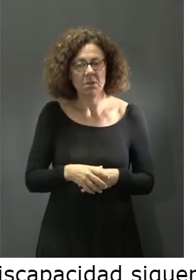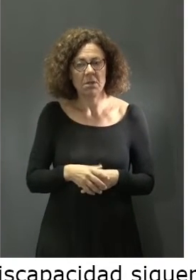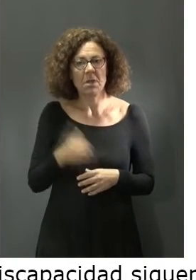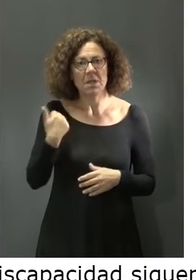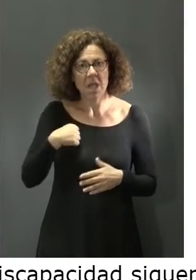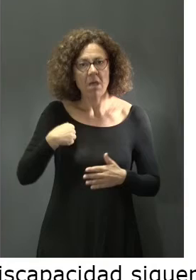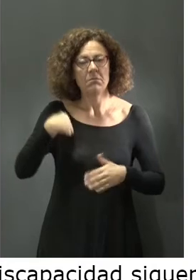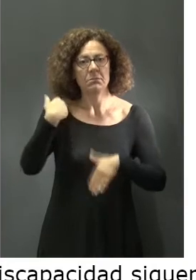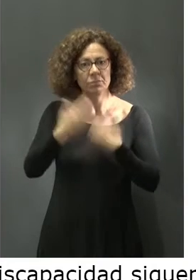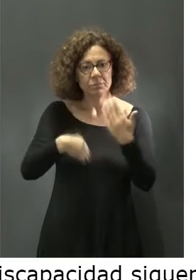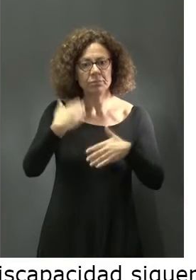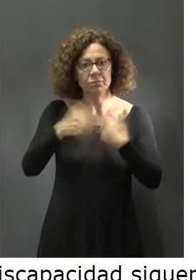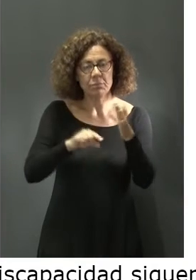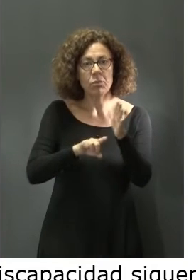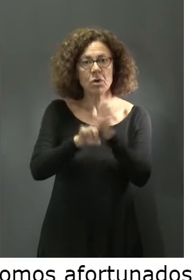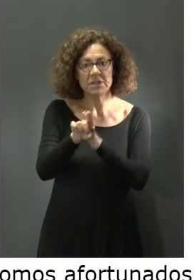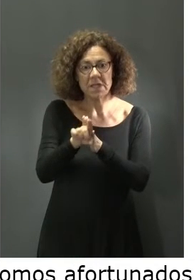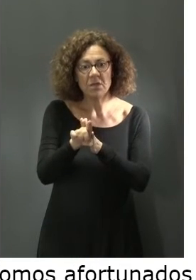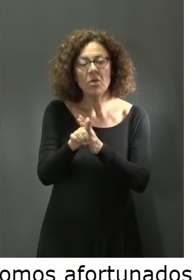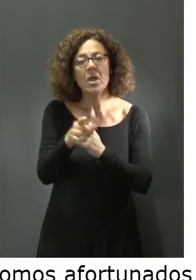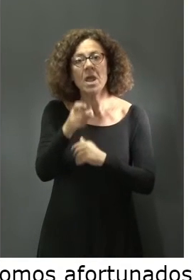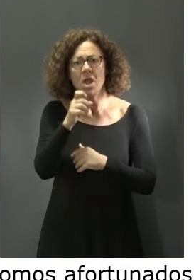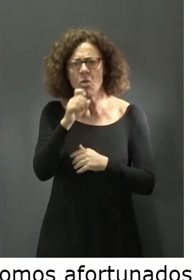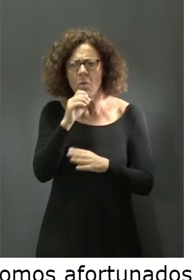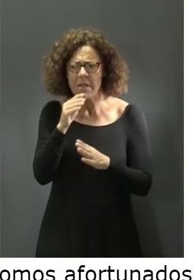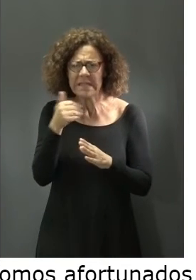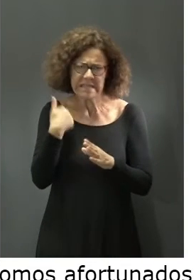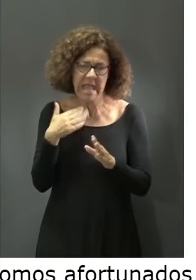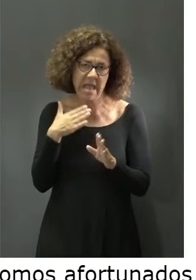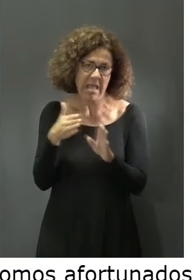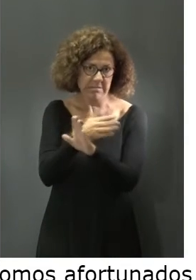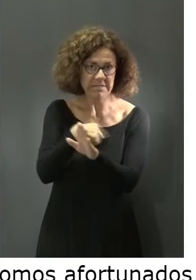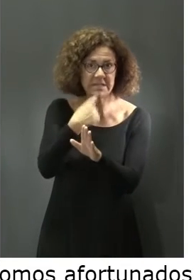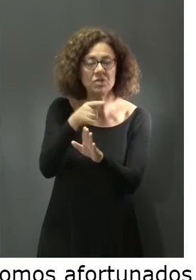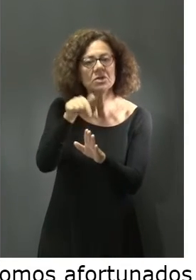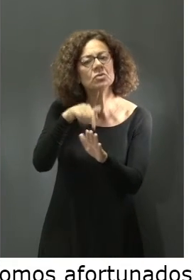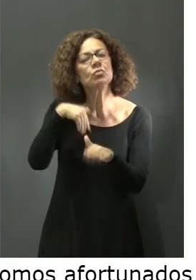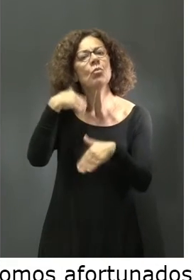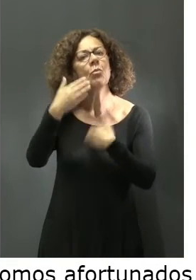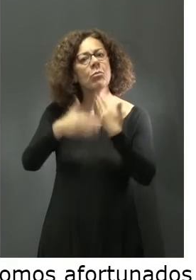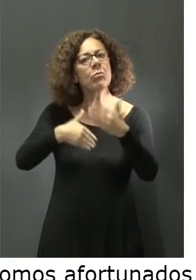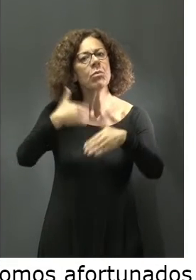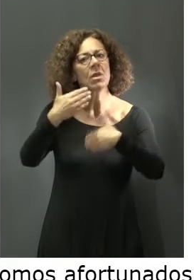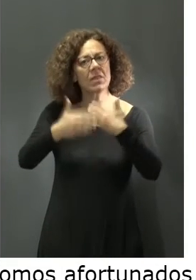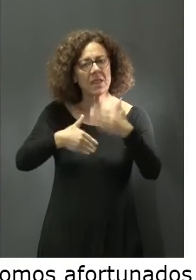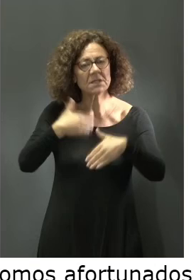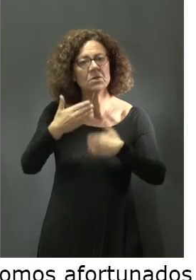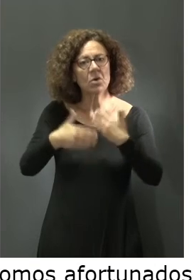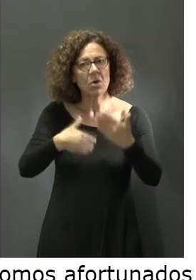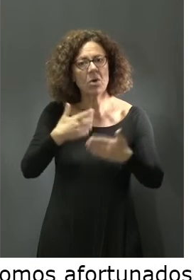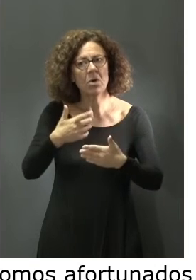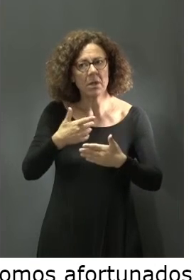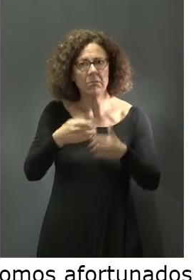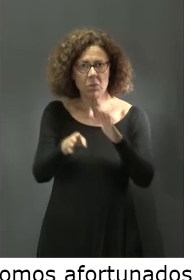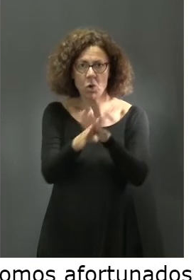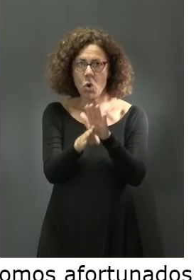ido progresando y como anticipaba anteriormente, creo que esto es un proceso que va a continuar, sin duda, sin lugar a